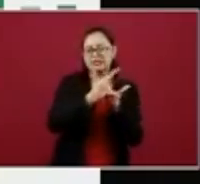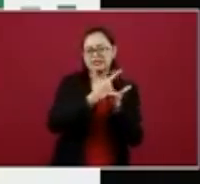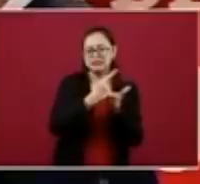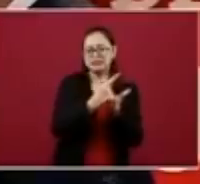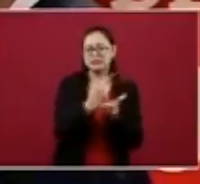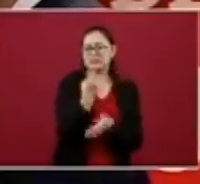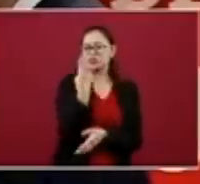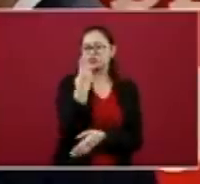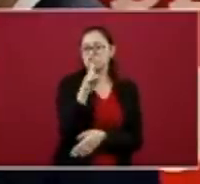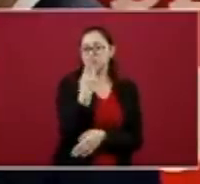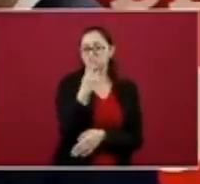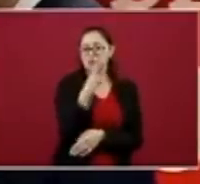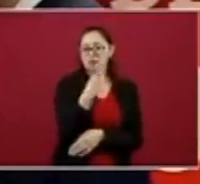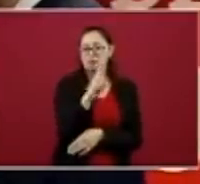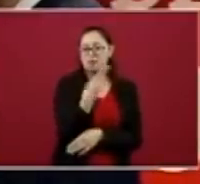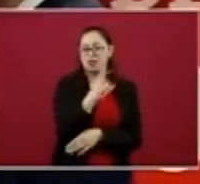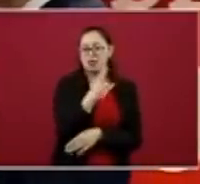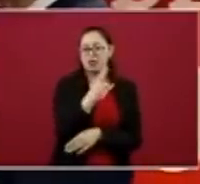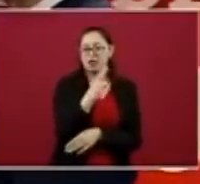noviembre alcanzamos